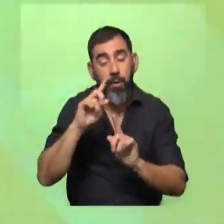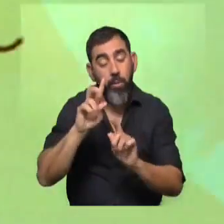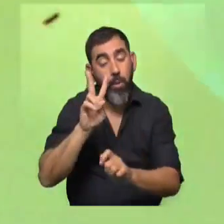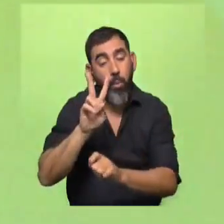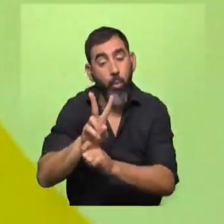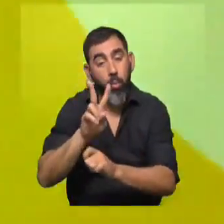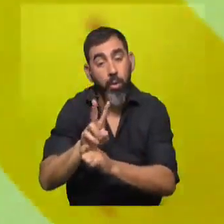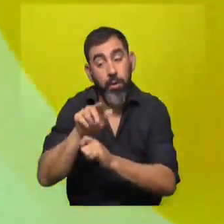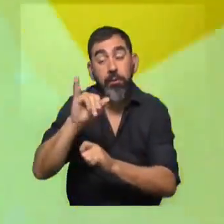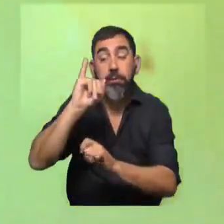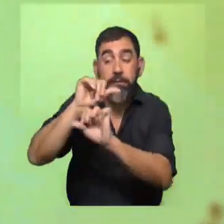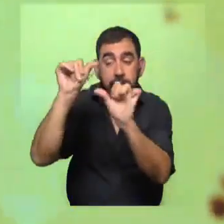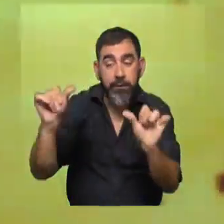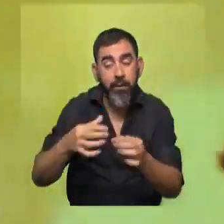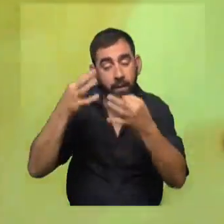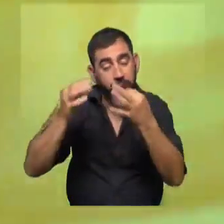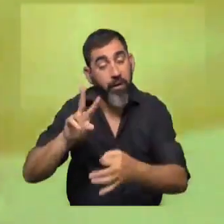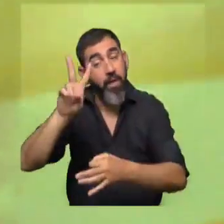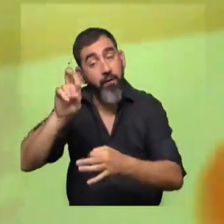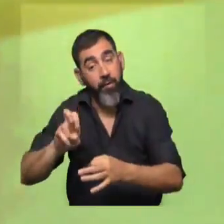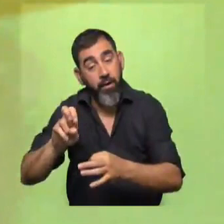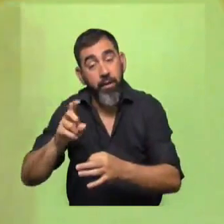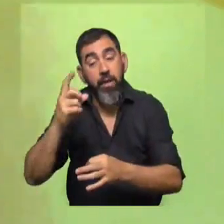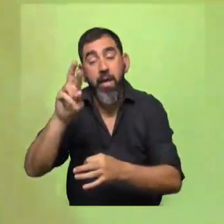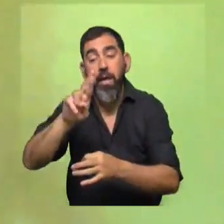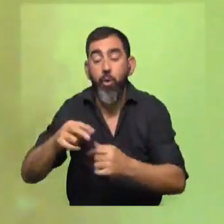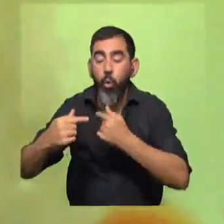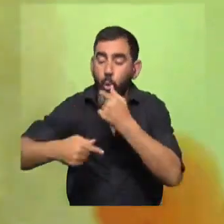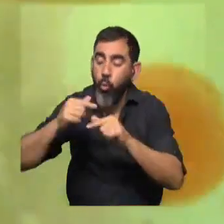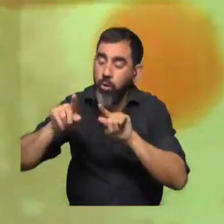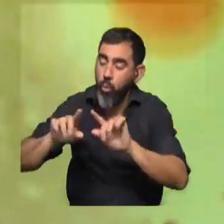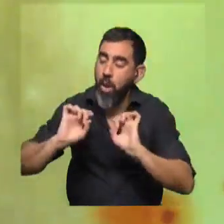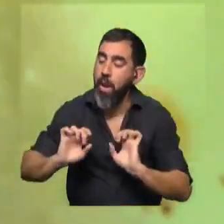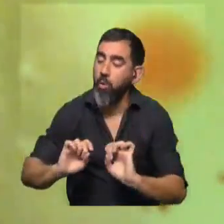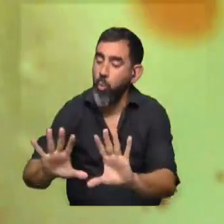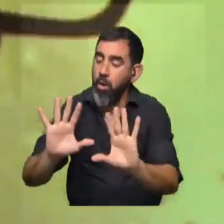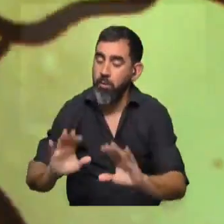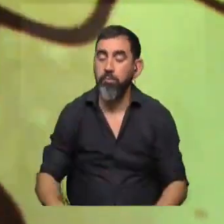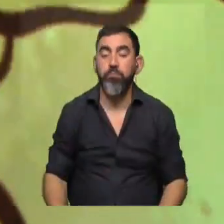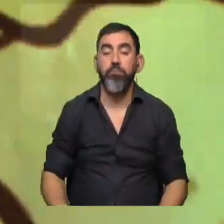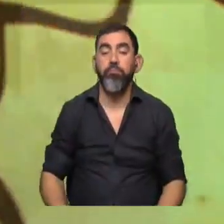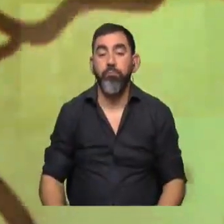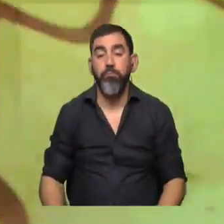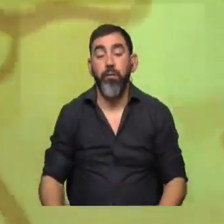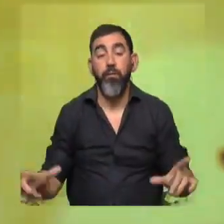que ese hidrógeno, si se hace, sea realmente verde y para que el Queguay siga siendo un río lo más natural posible.